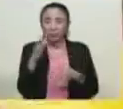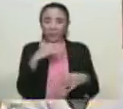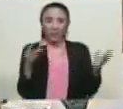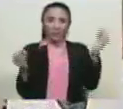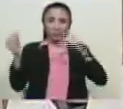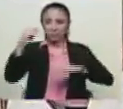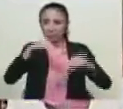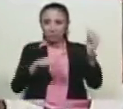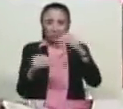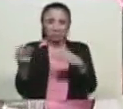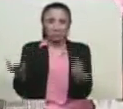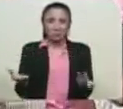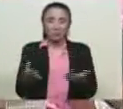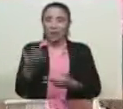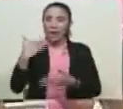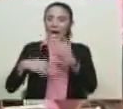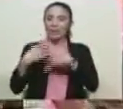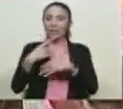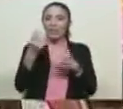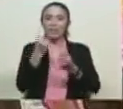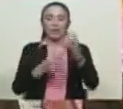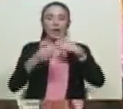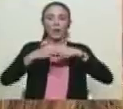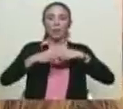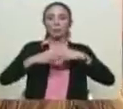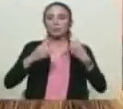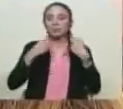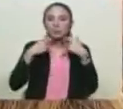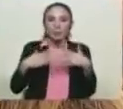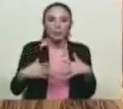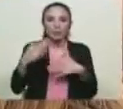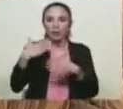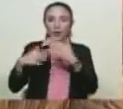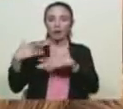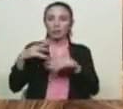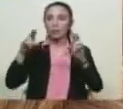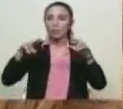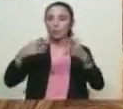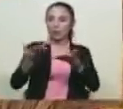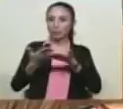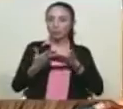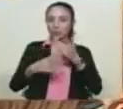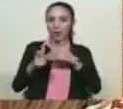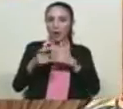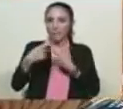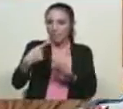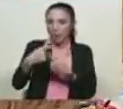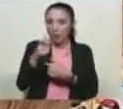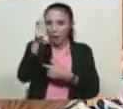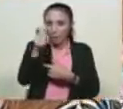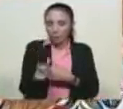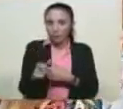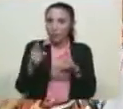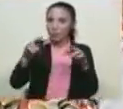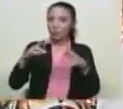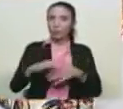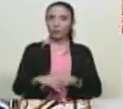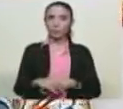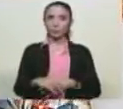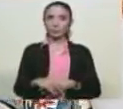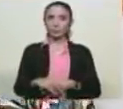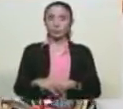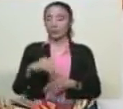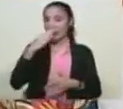que despilfarraba los recursos y no le llegaba nada a nadie, pasar de ese contrato